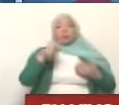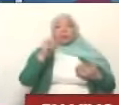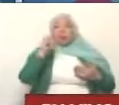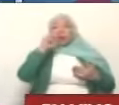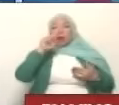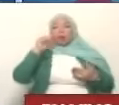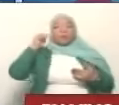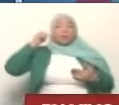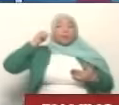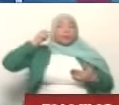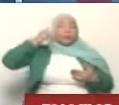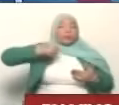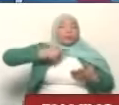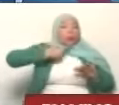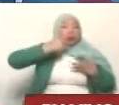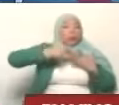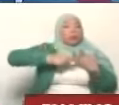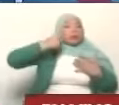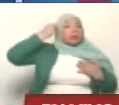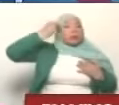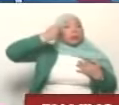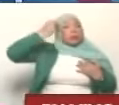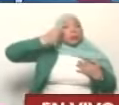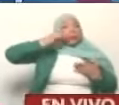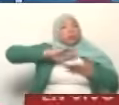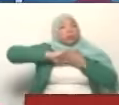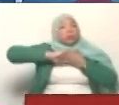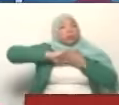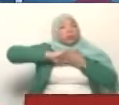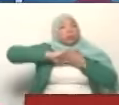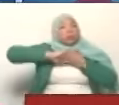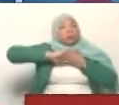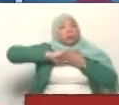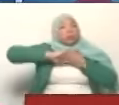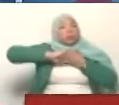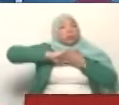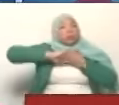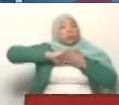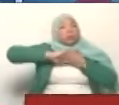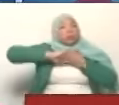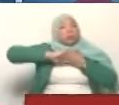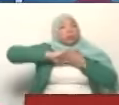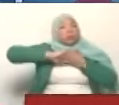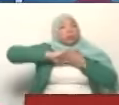años para destruir el...